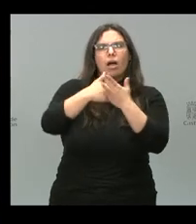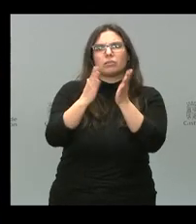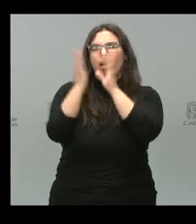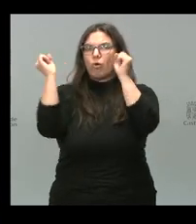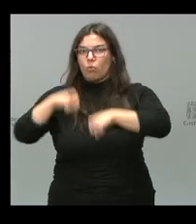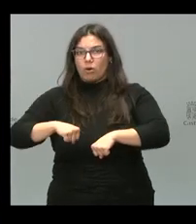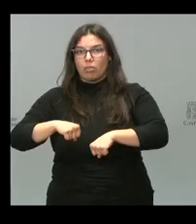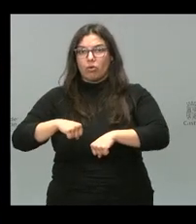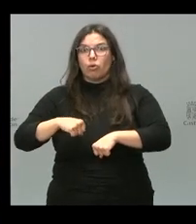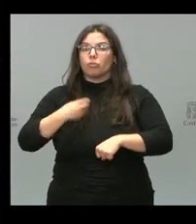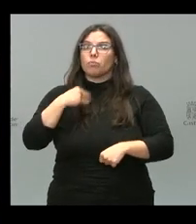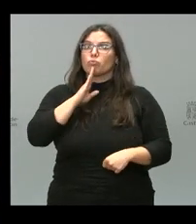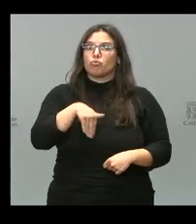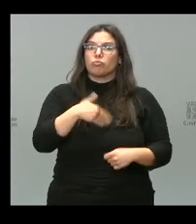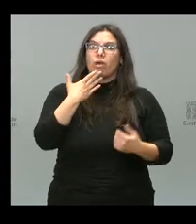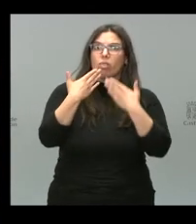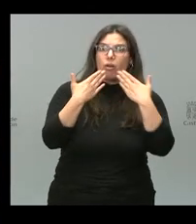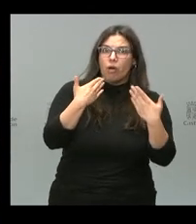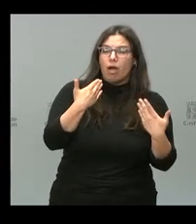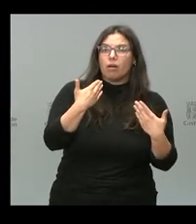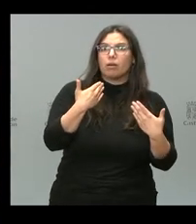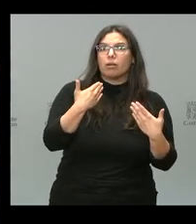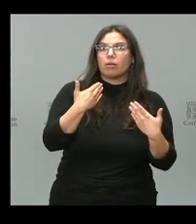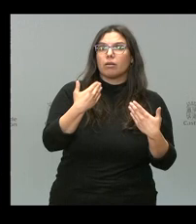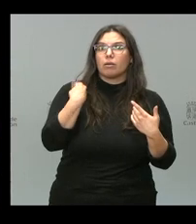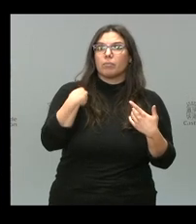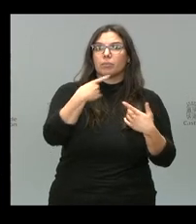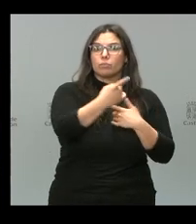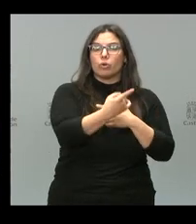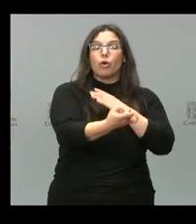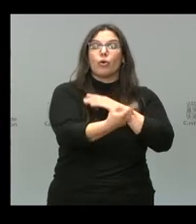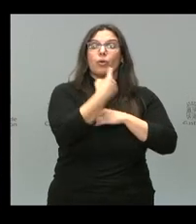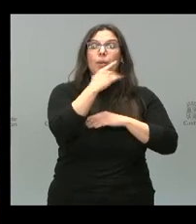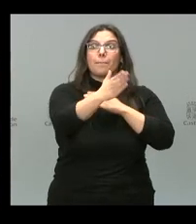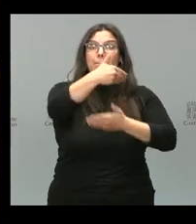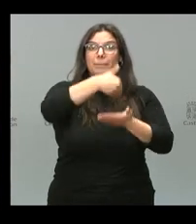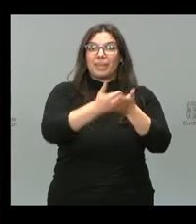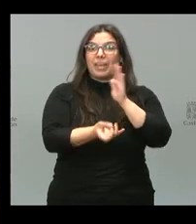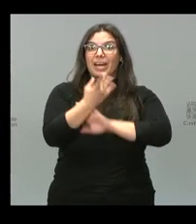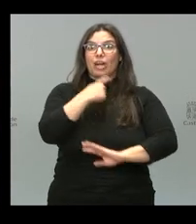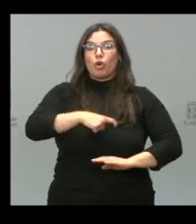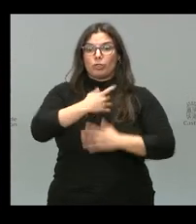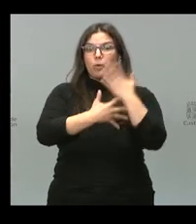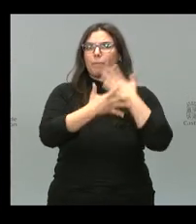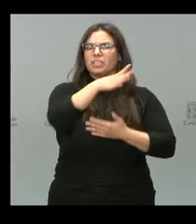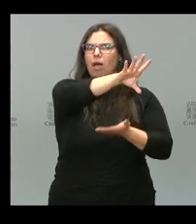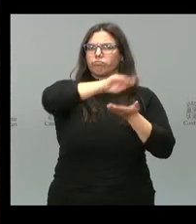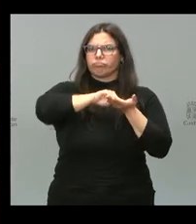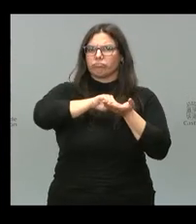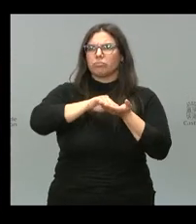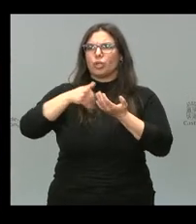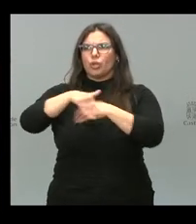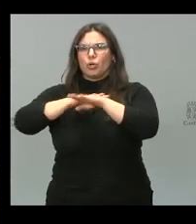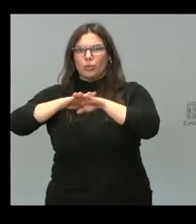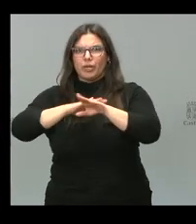que es bueno el dialogar Y esa yo recojo el guante de la Constitución de esa comisión mixta entre el gobierno y